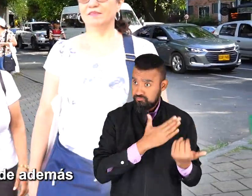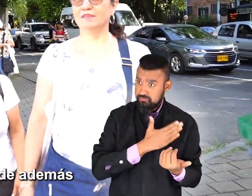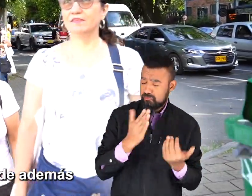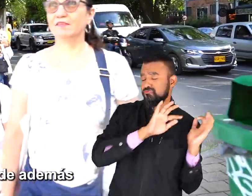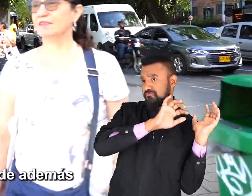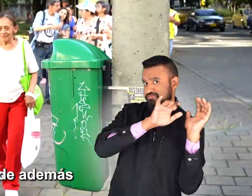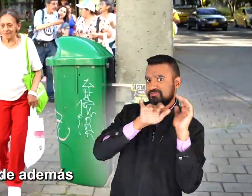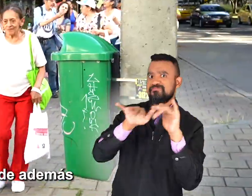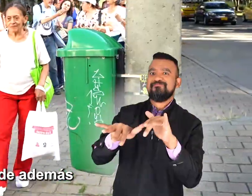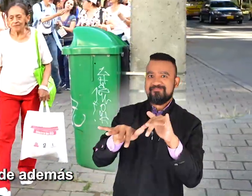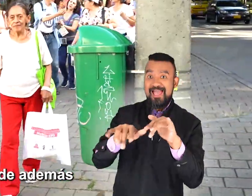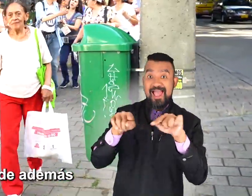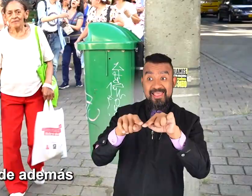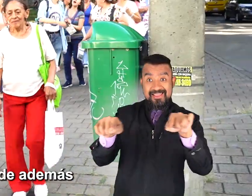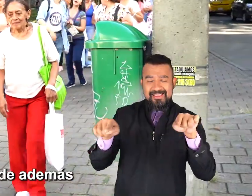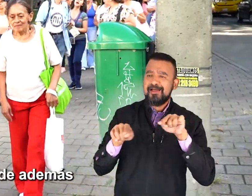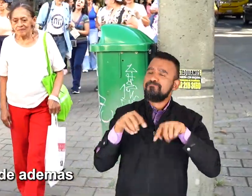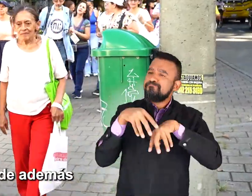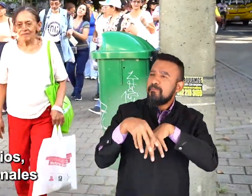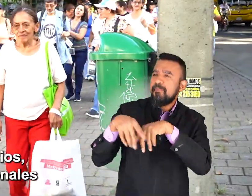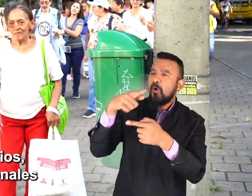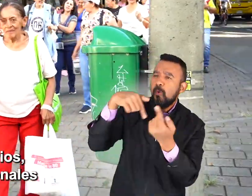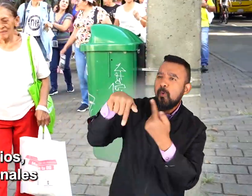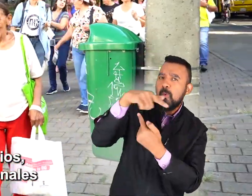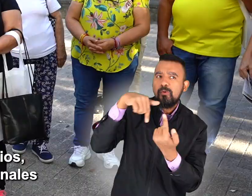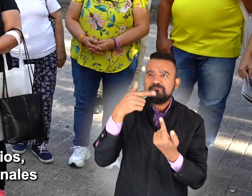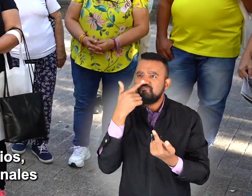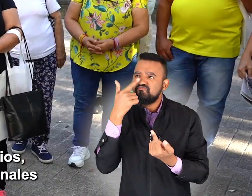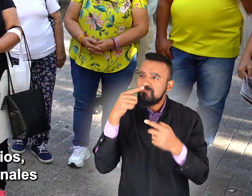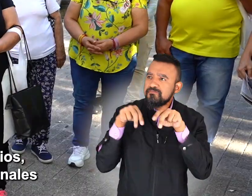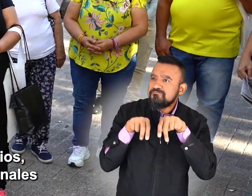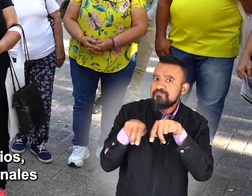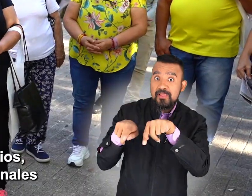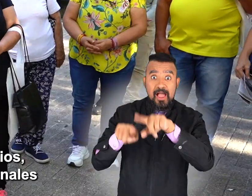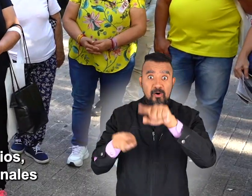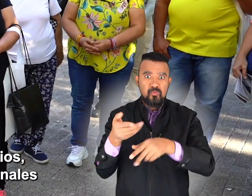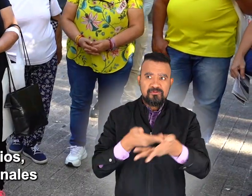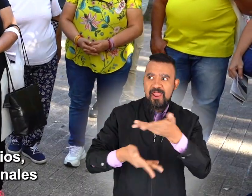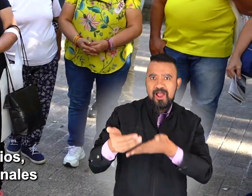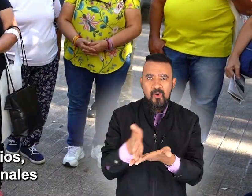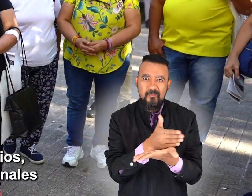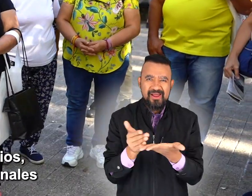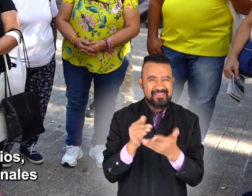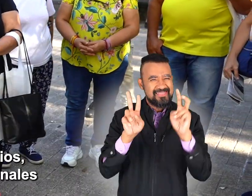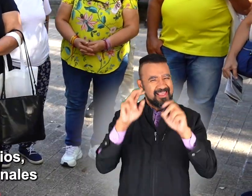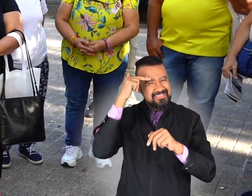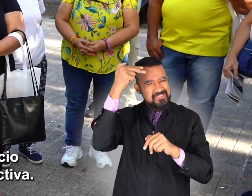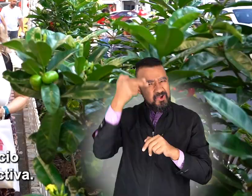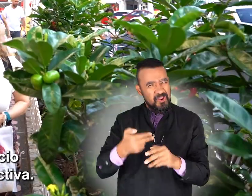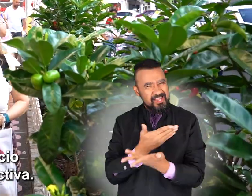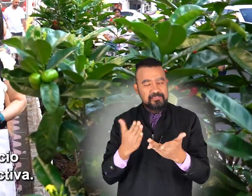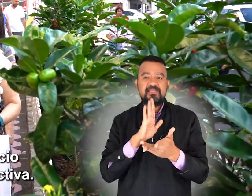hizo el proyecto y acompañaron los recorridos donde, además de conocer más de sus barrios, compartieron